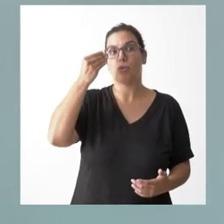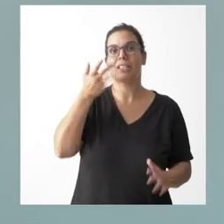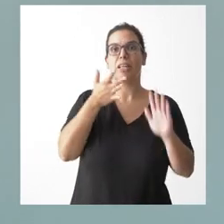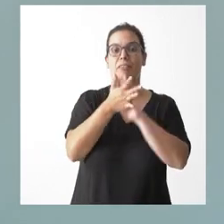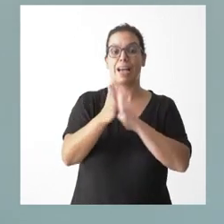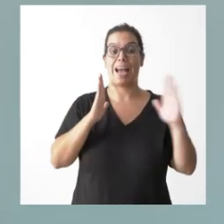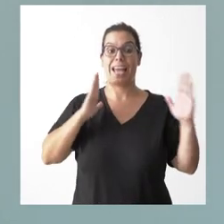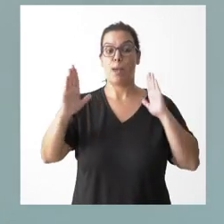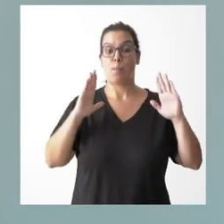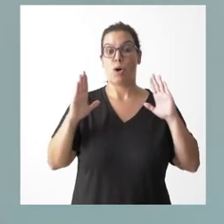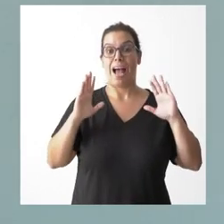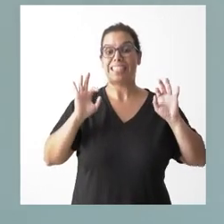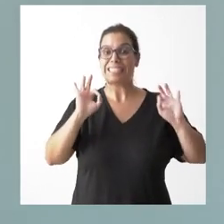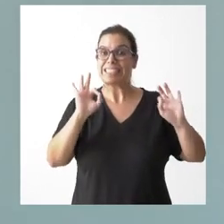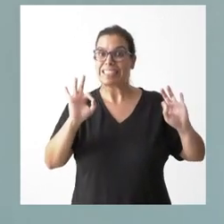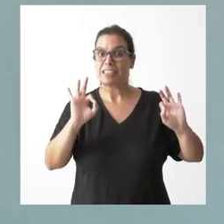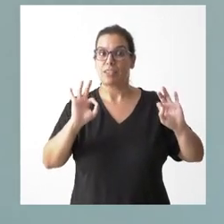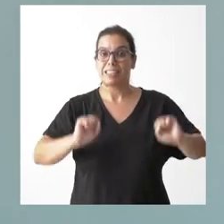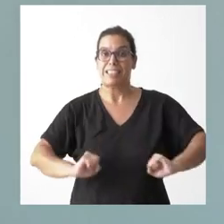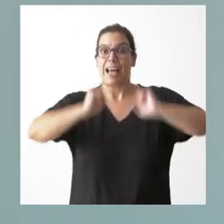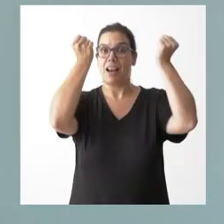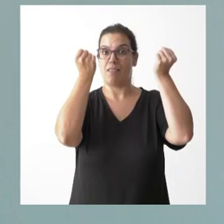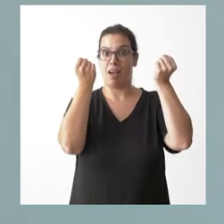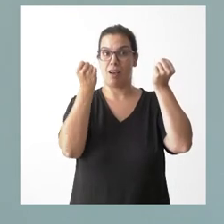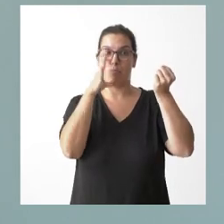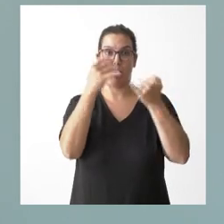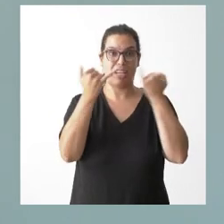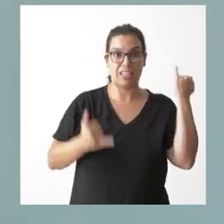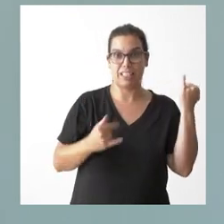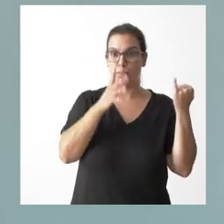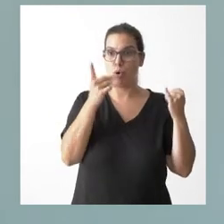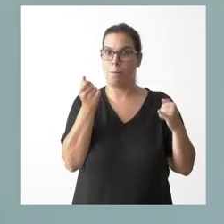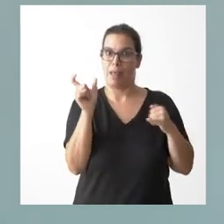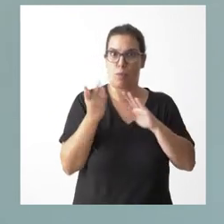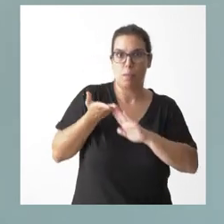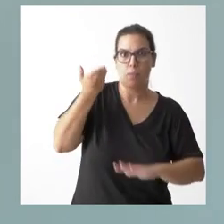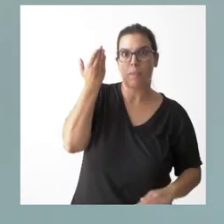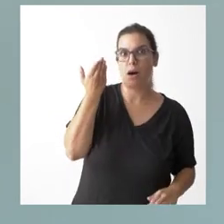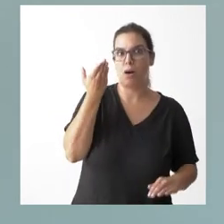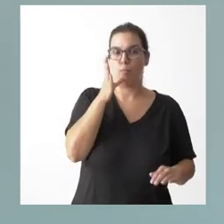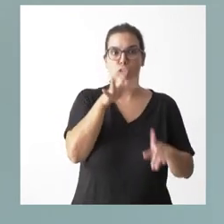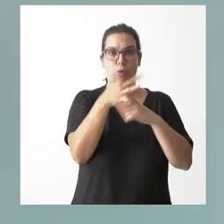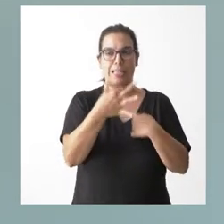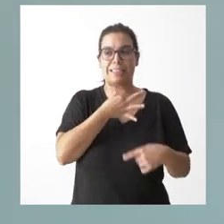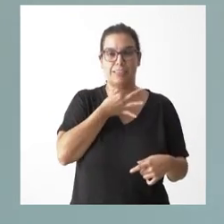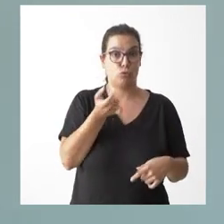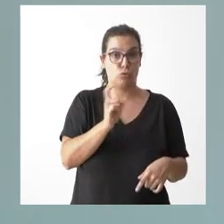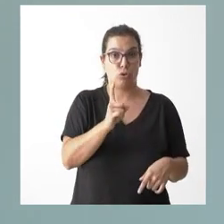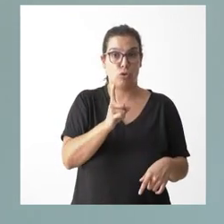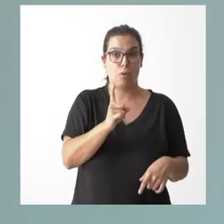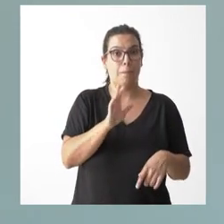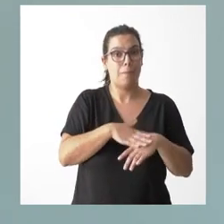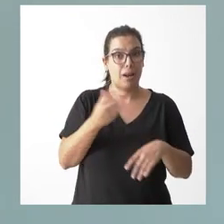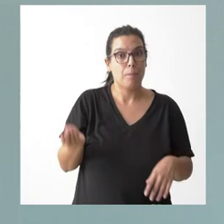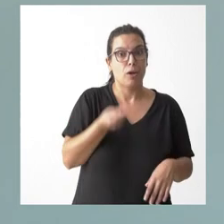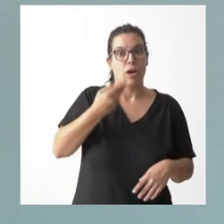una situación de crisis, de inflación o de coyuntura muy difícil para muchas personas, sino sobre todo para mejorar